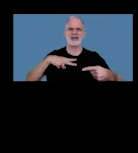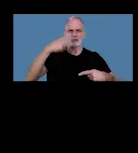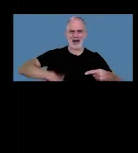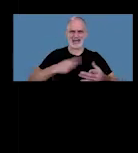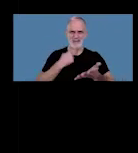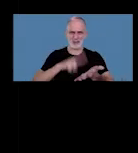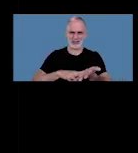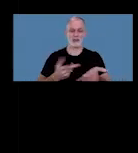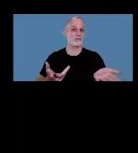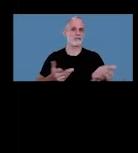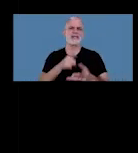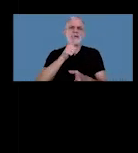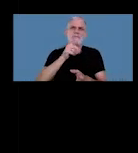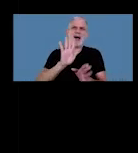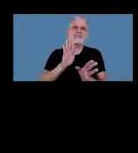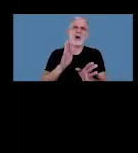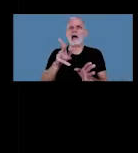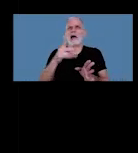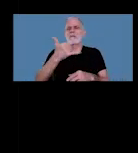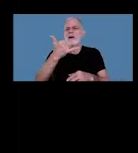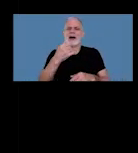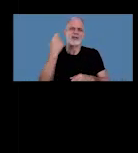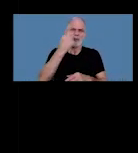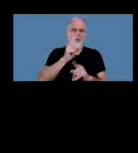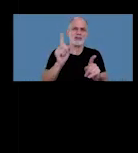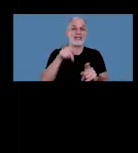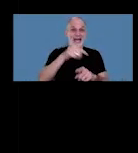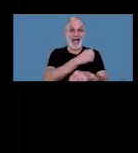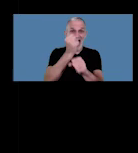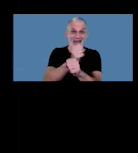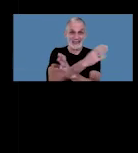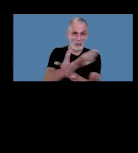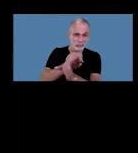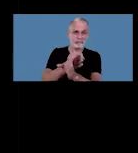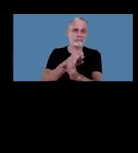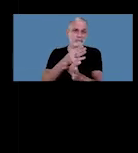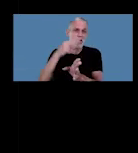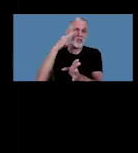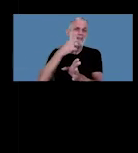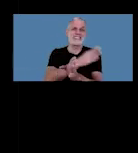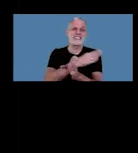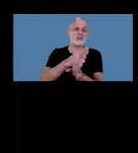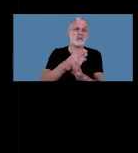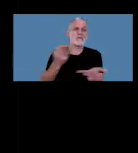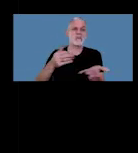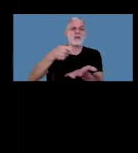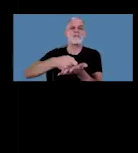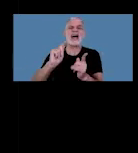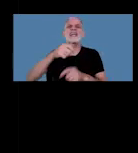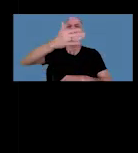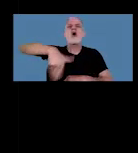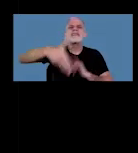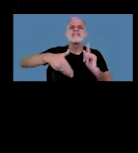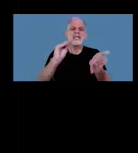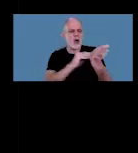Y aunque parezca algo menor, ¿sí?, hasta ese momento la imputación estaba dada por el domicilio que